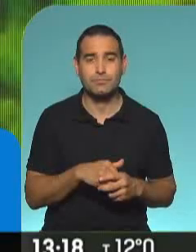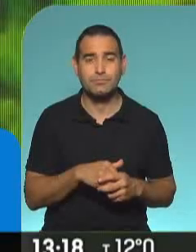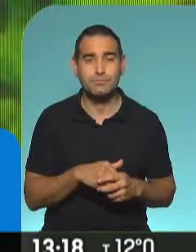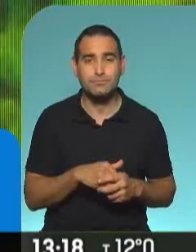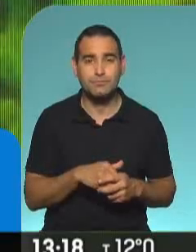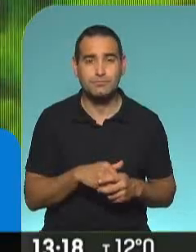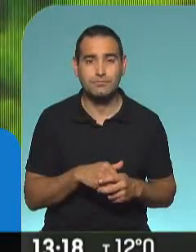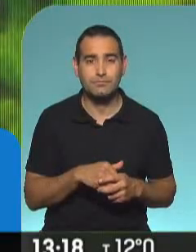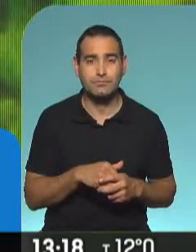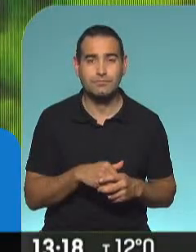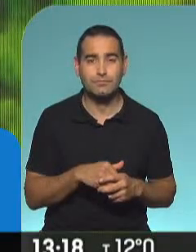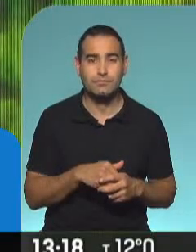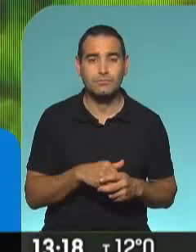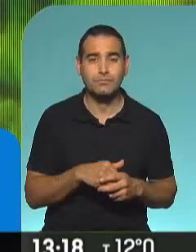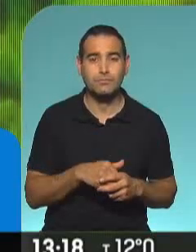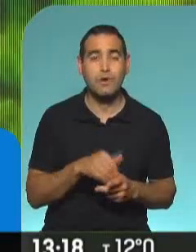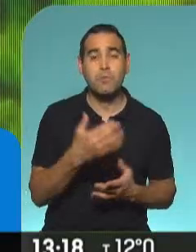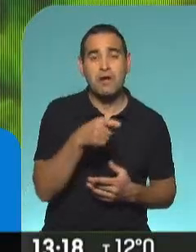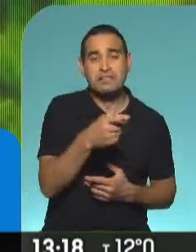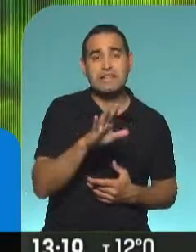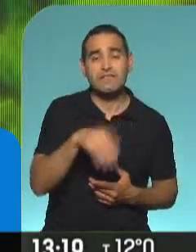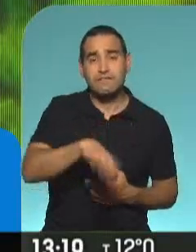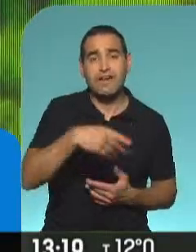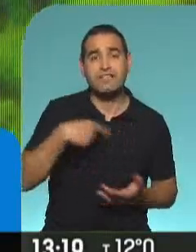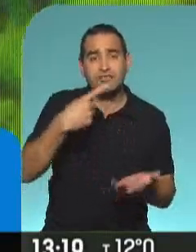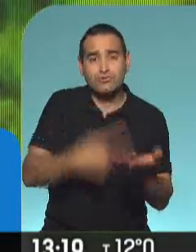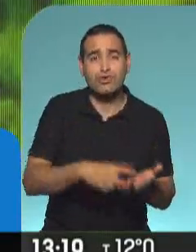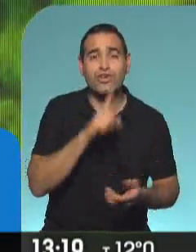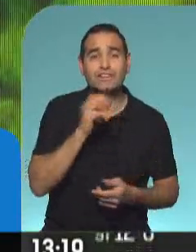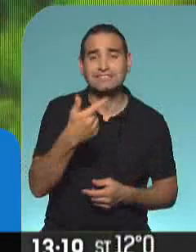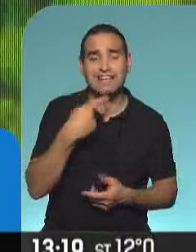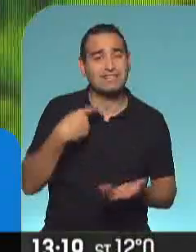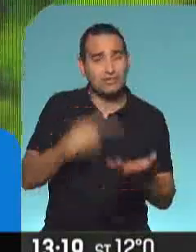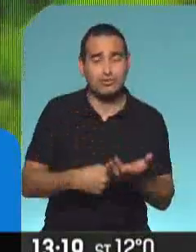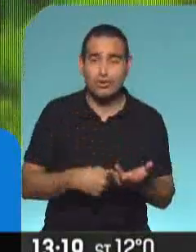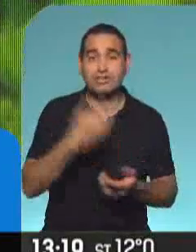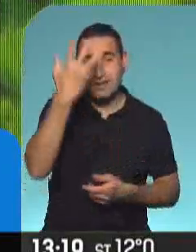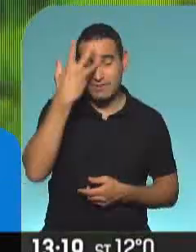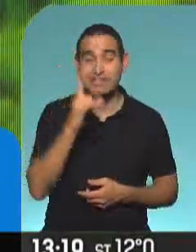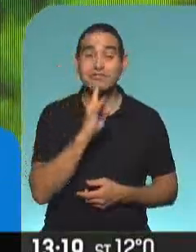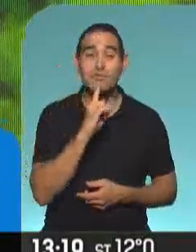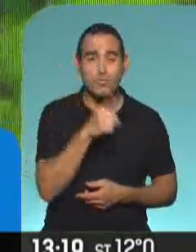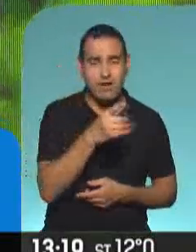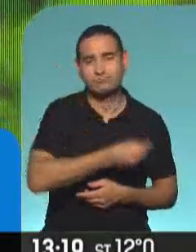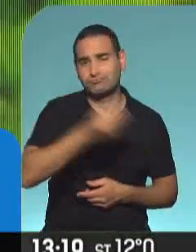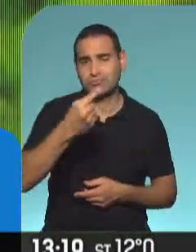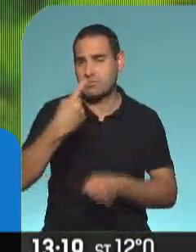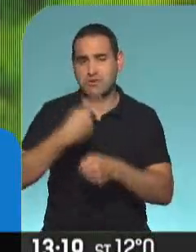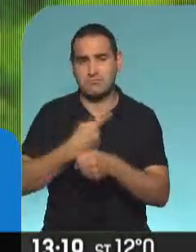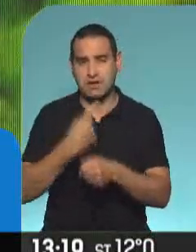cierro, puede darse el veredicto del TAS, decretar que San Martín de Tucumán es de primera división y estar